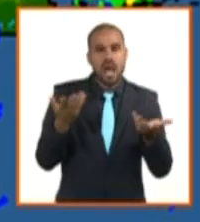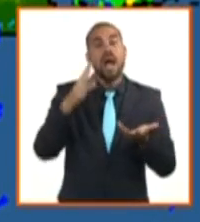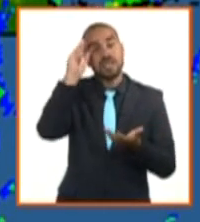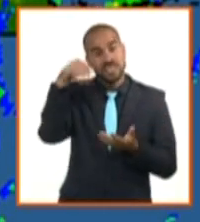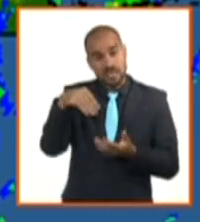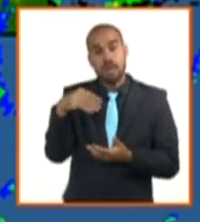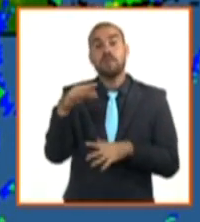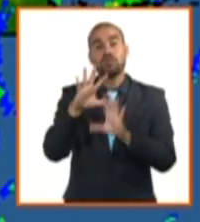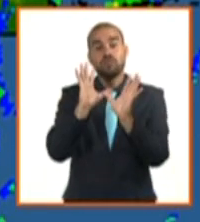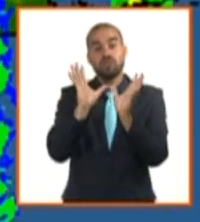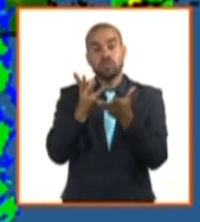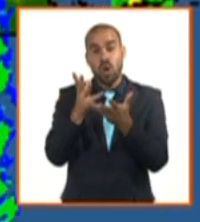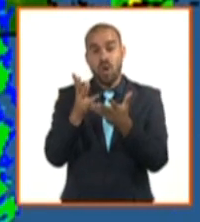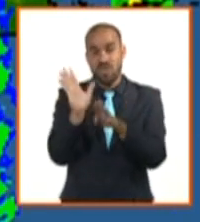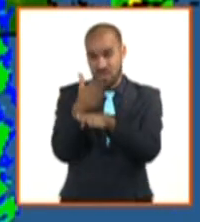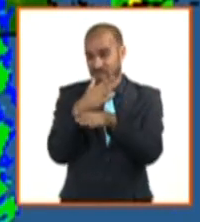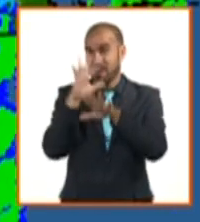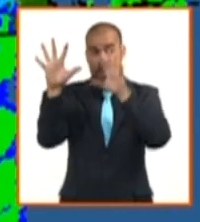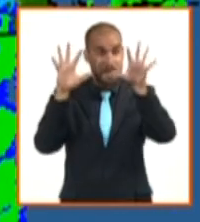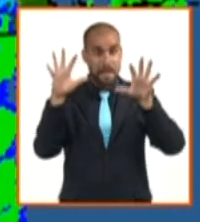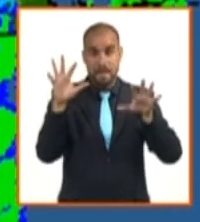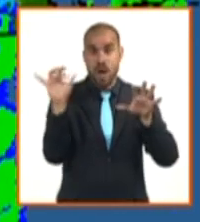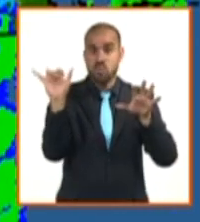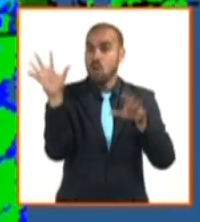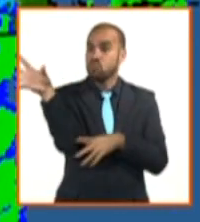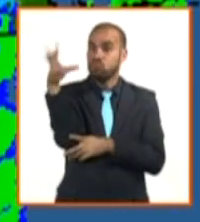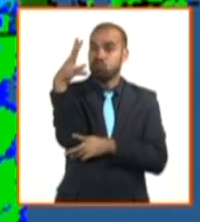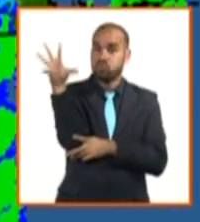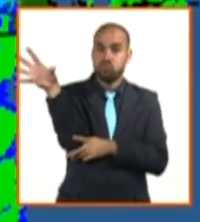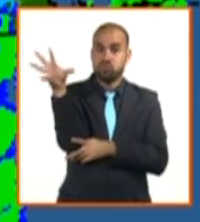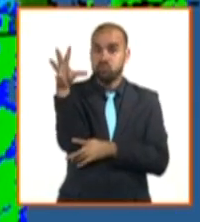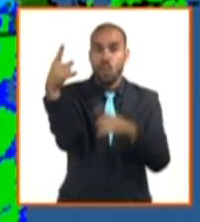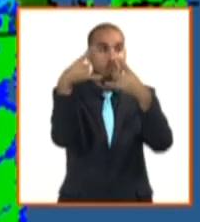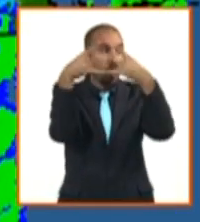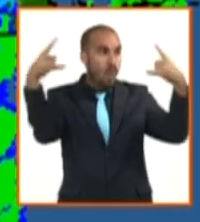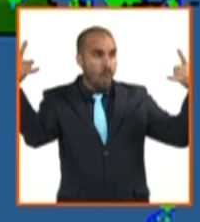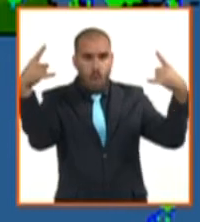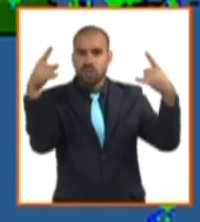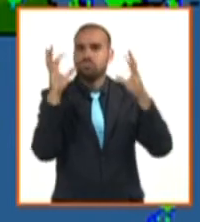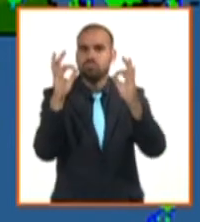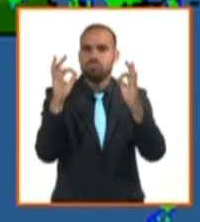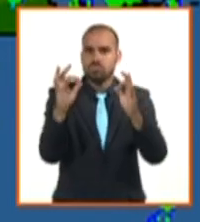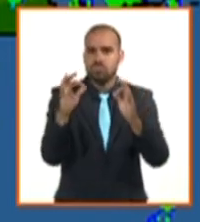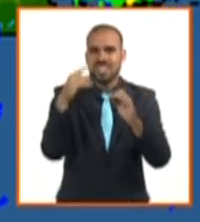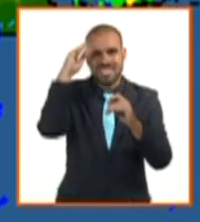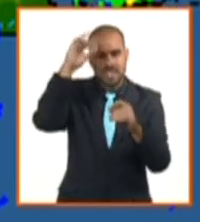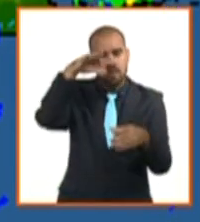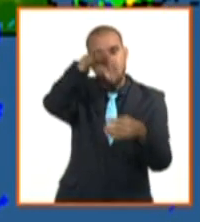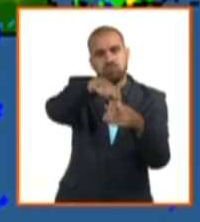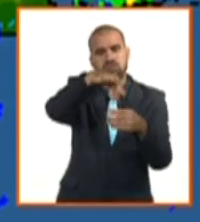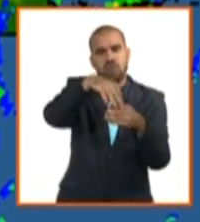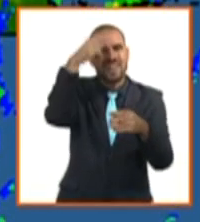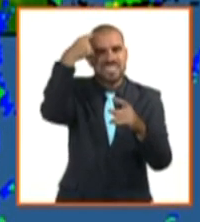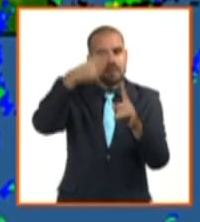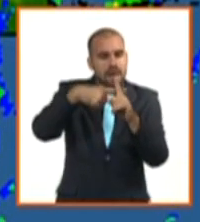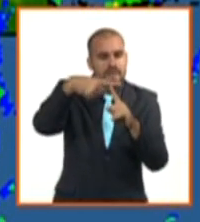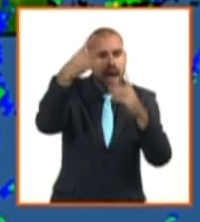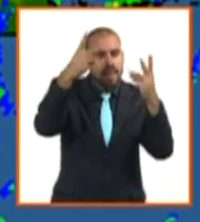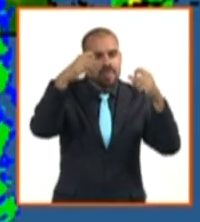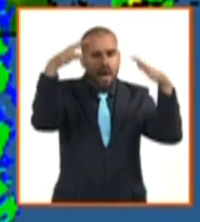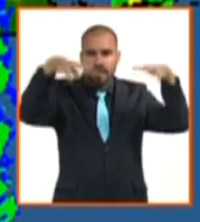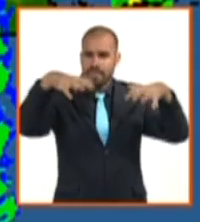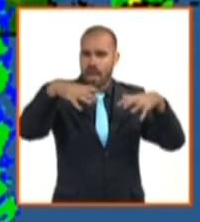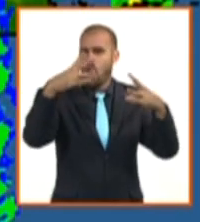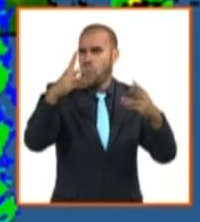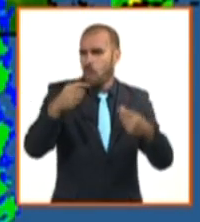meteorológicas que permanentemente monitores al igual que en el caso los pluviómetros de recursos hidráulicos y los radares en este evento en